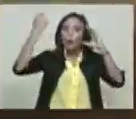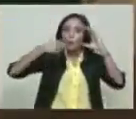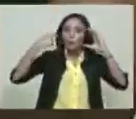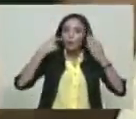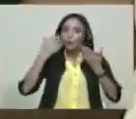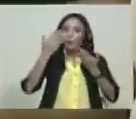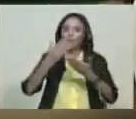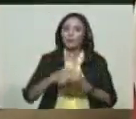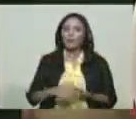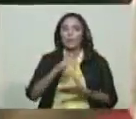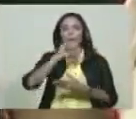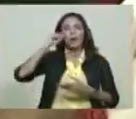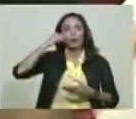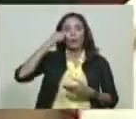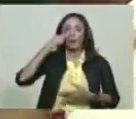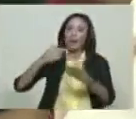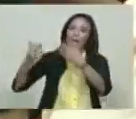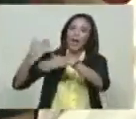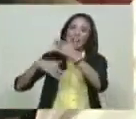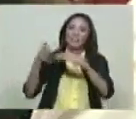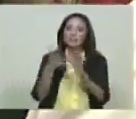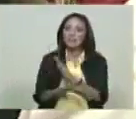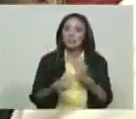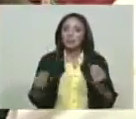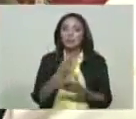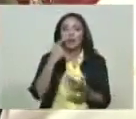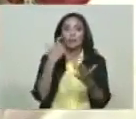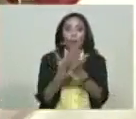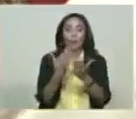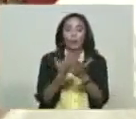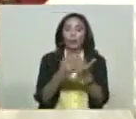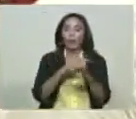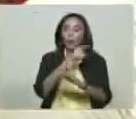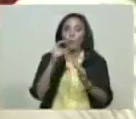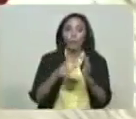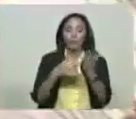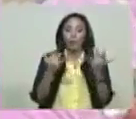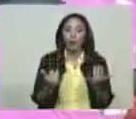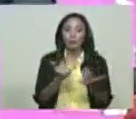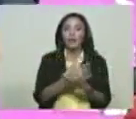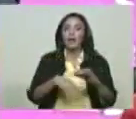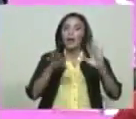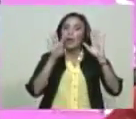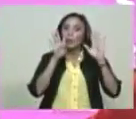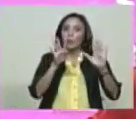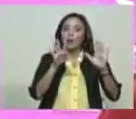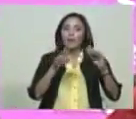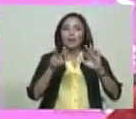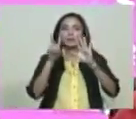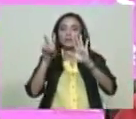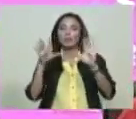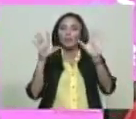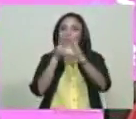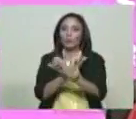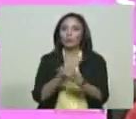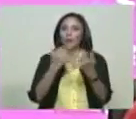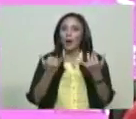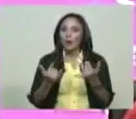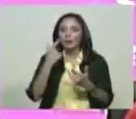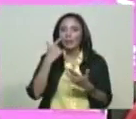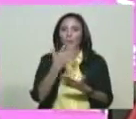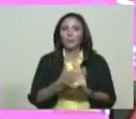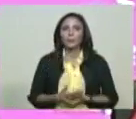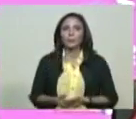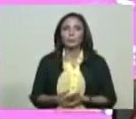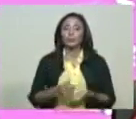para recordar en vivo directo a las nueve y siete de la noche de